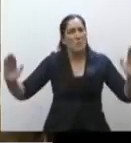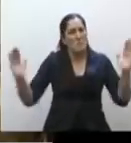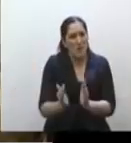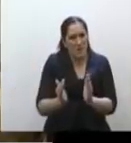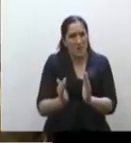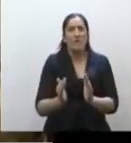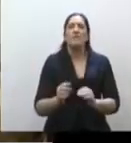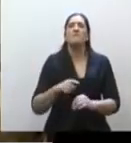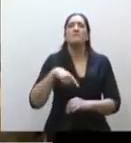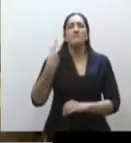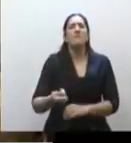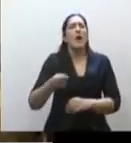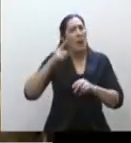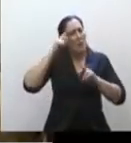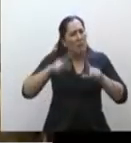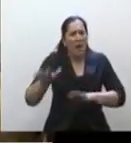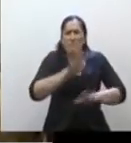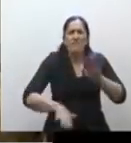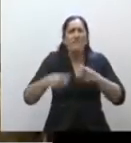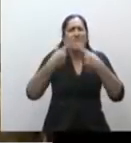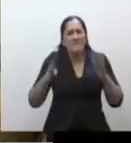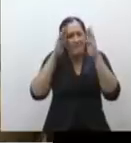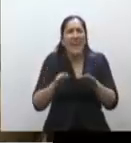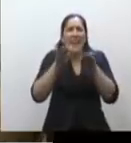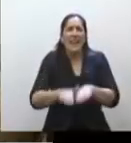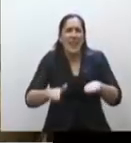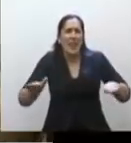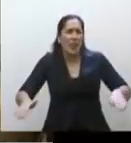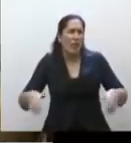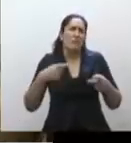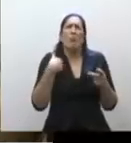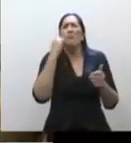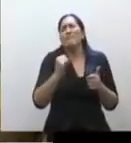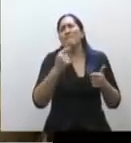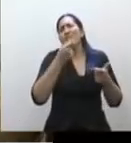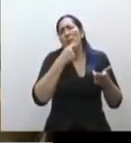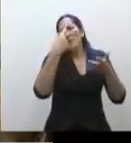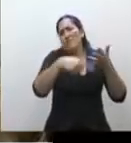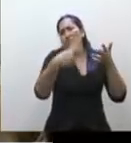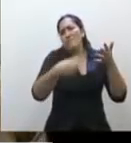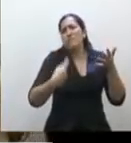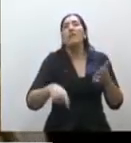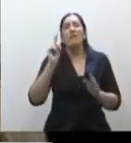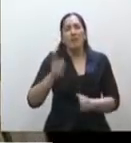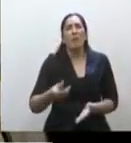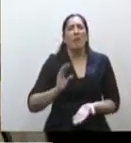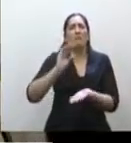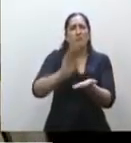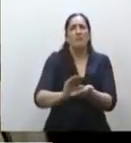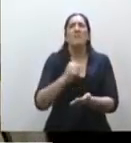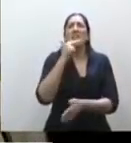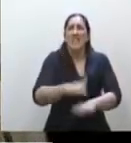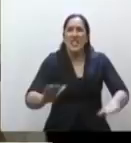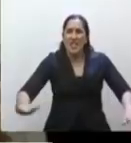políticas para las infancias. Podríamos seguir. asignación universal por hijo,